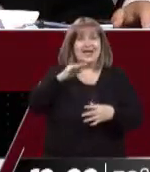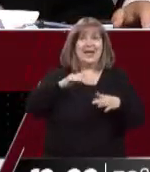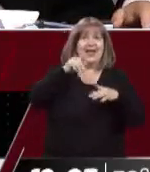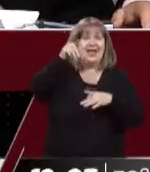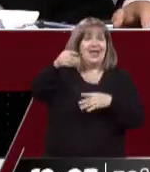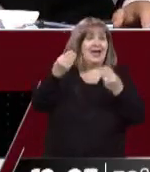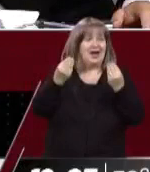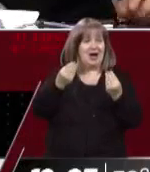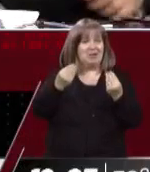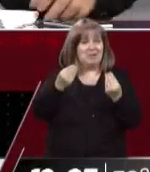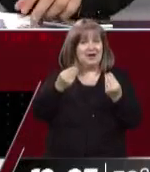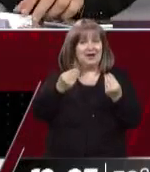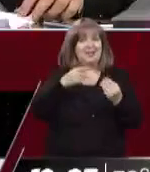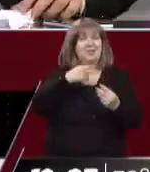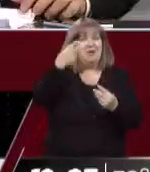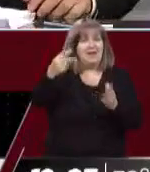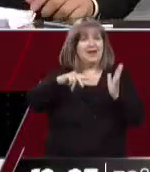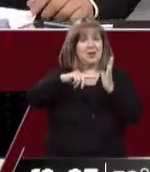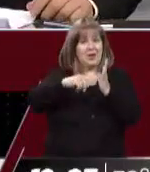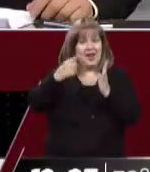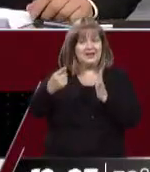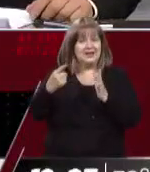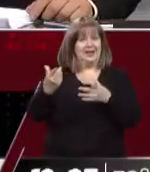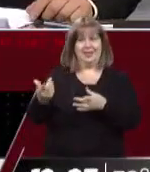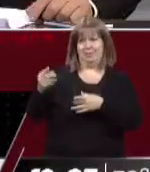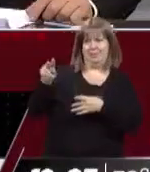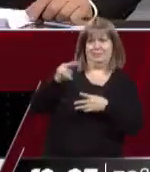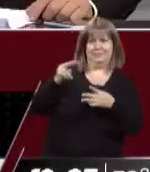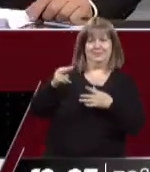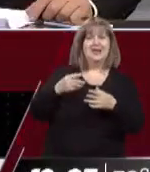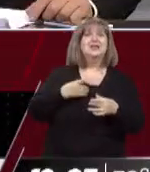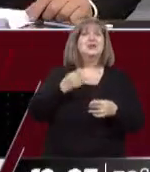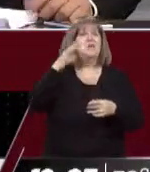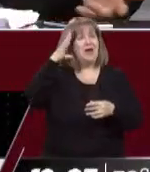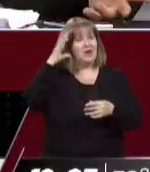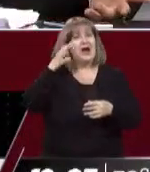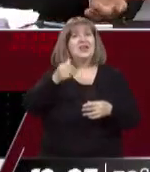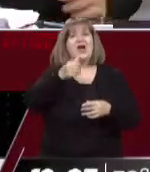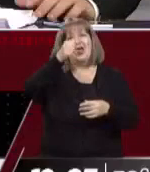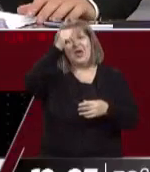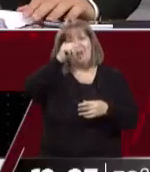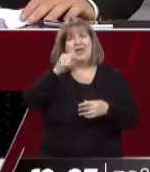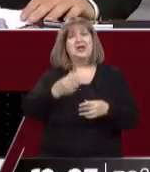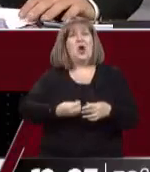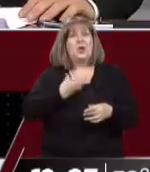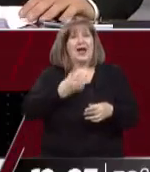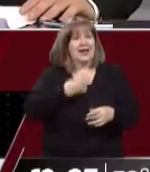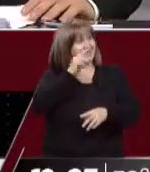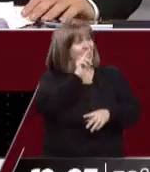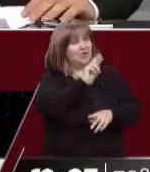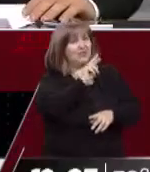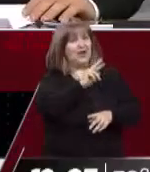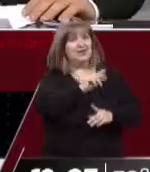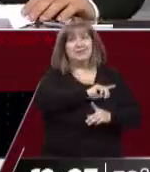después zapeando con Chris Martin. Claro, de ver a Huracán Las Heras los domingos a tocar con Chris Martin. Pero